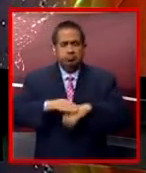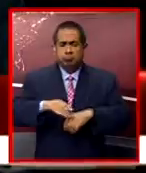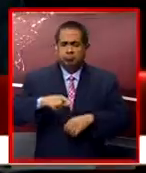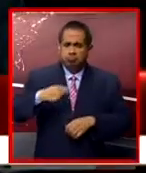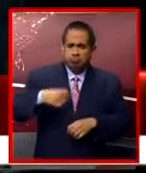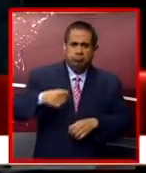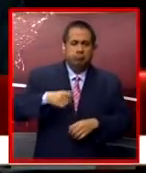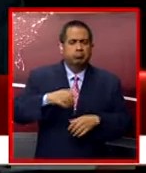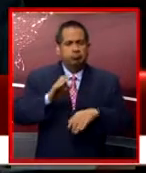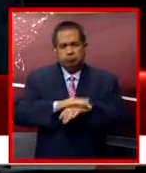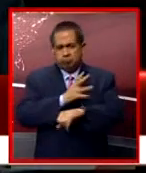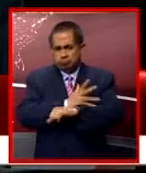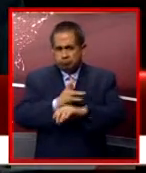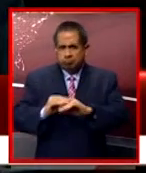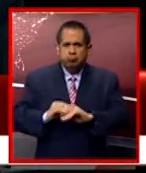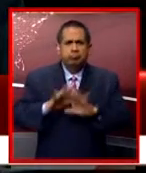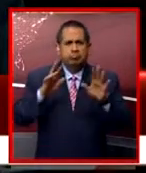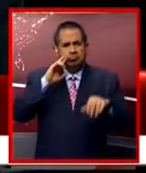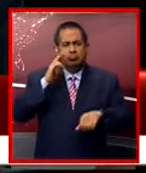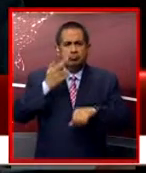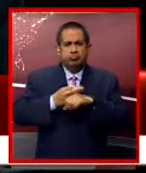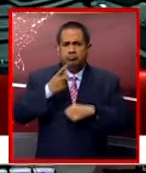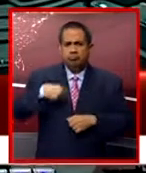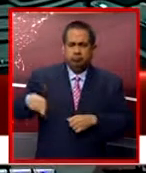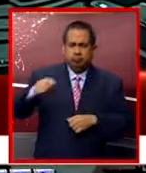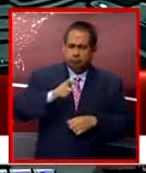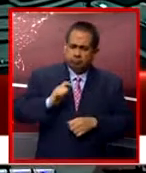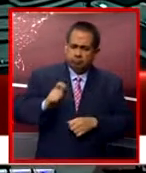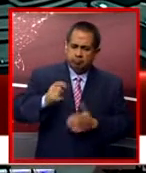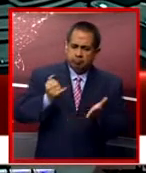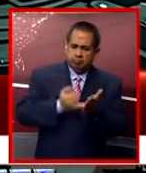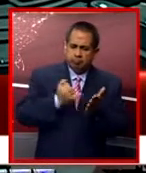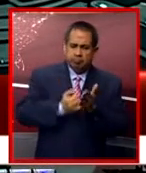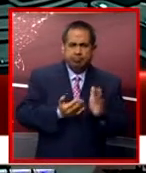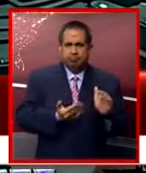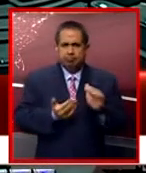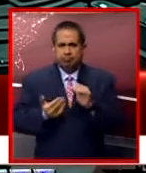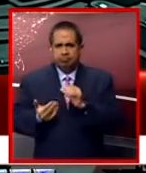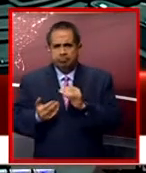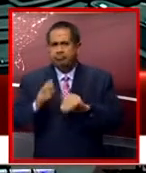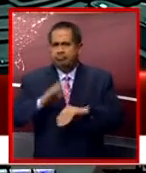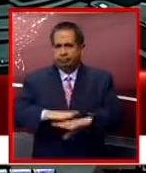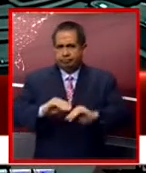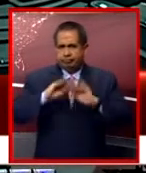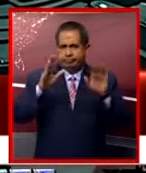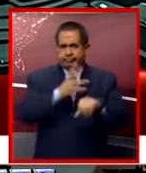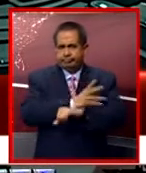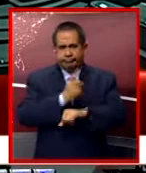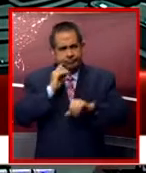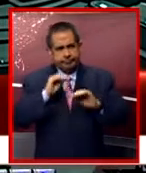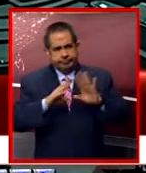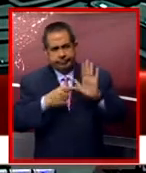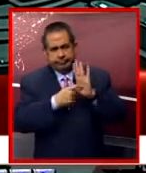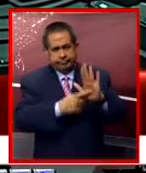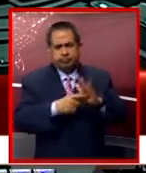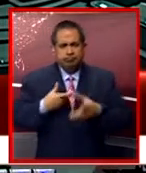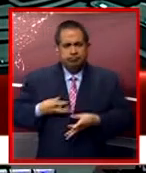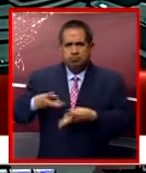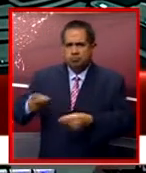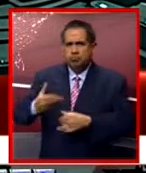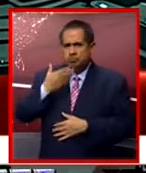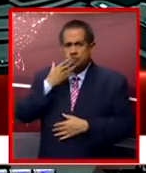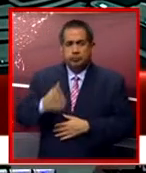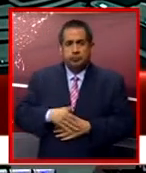riqueza, la transparencia y la corresponsabilidad dentro de las aportaciones de los contribuyentes y el uso eficiente de los recursos públicos,